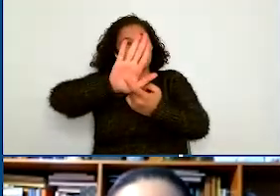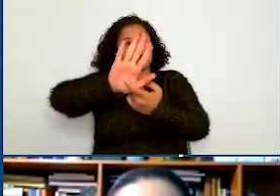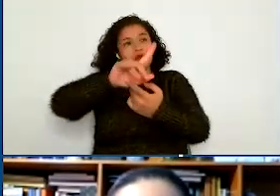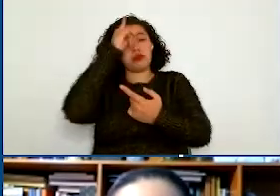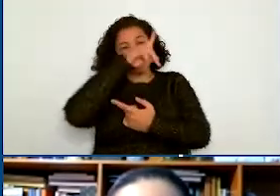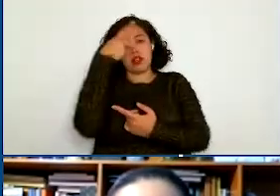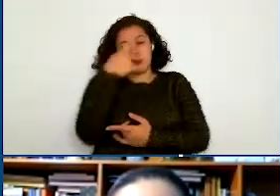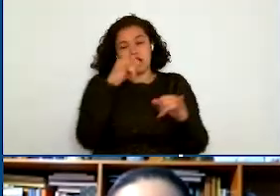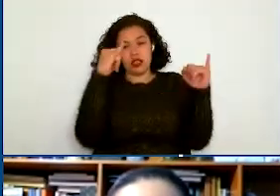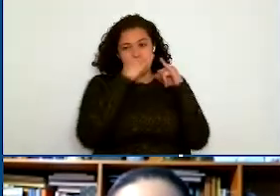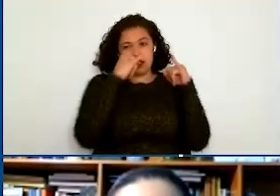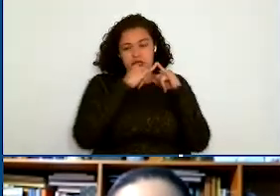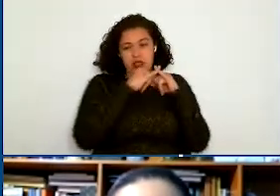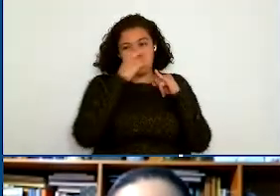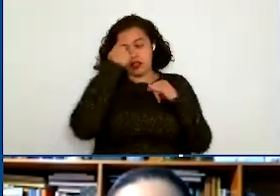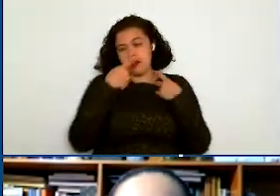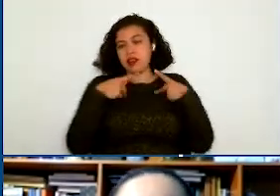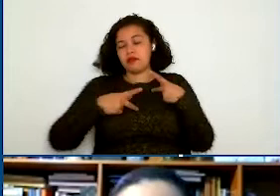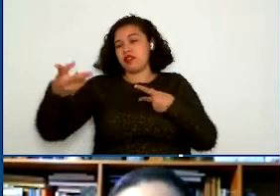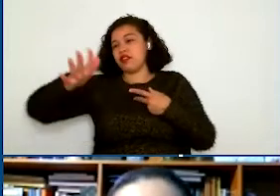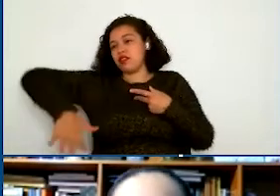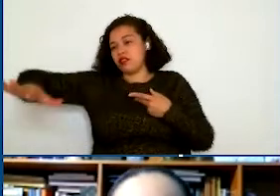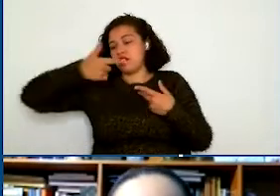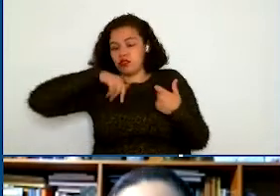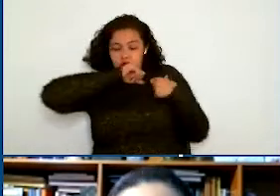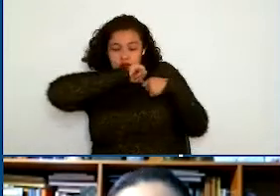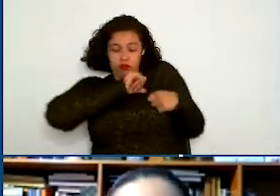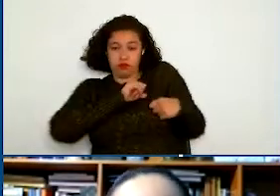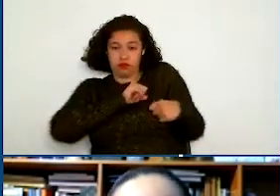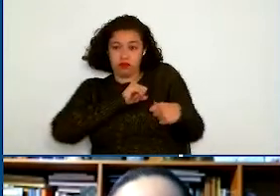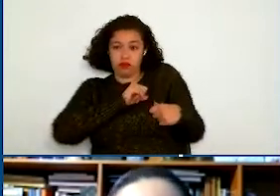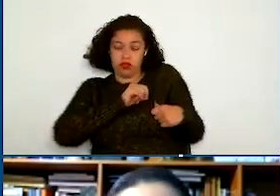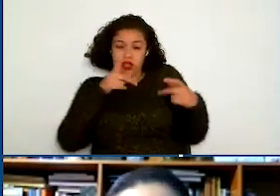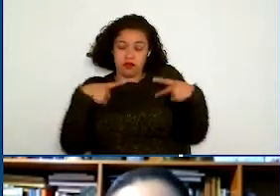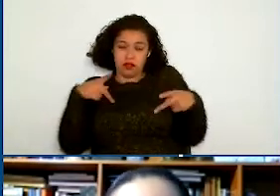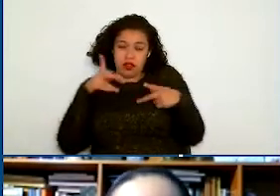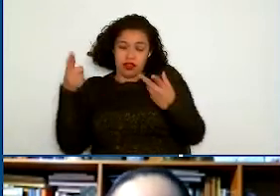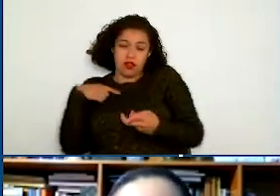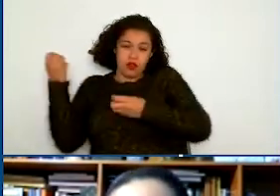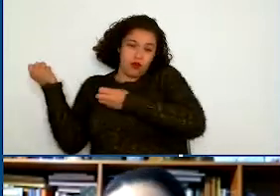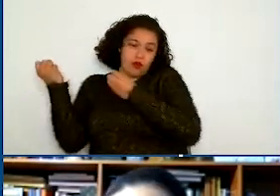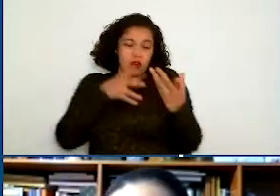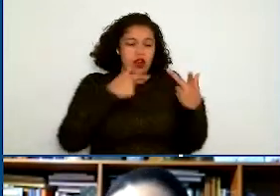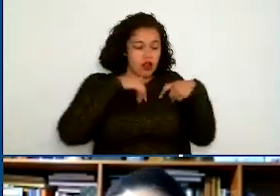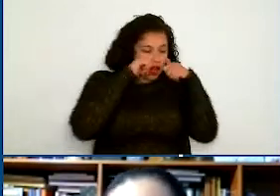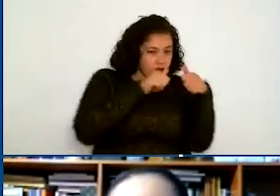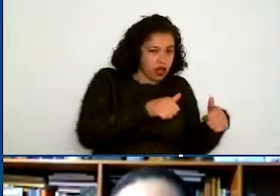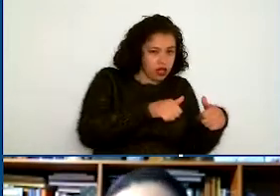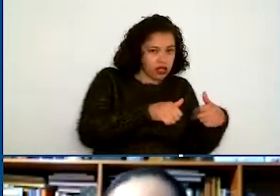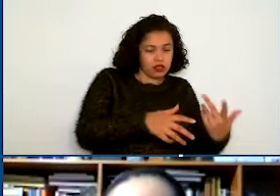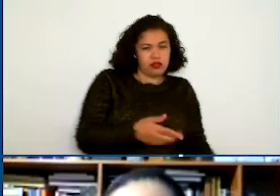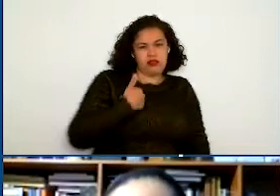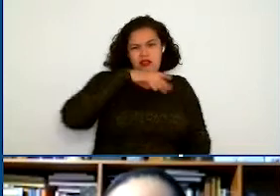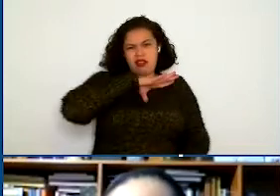la institución y para la gente que yo tengo a cargo y para la gente que yo atiendo. No puedo decir